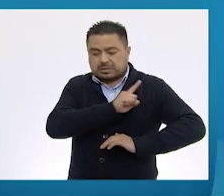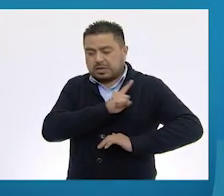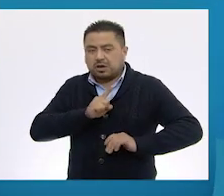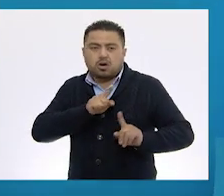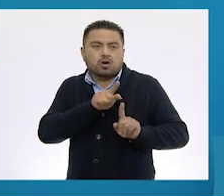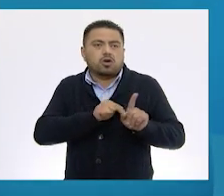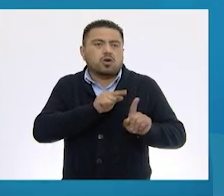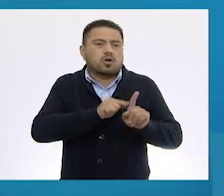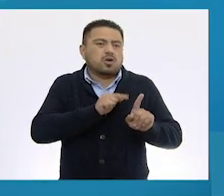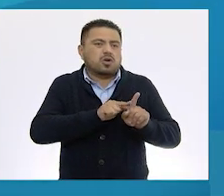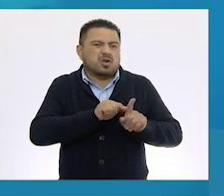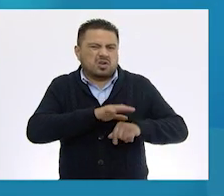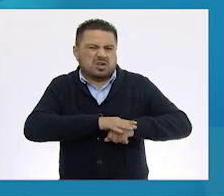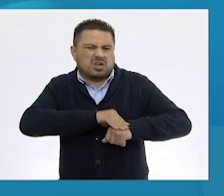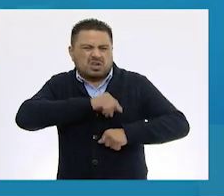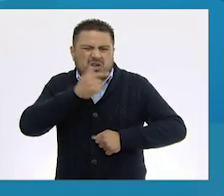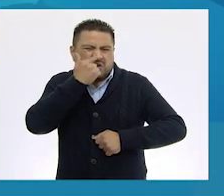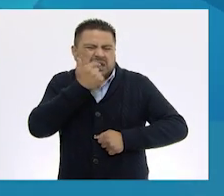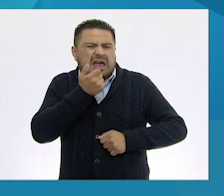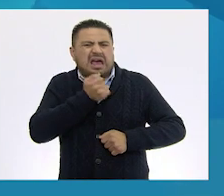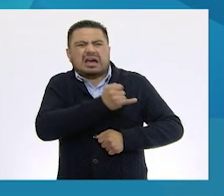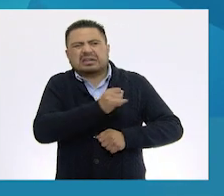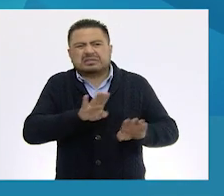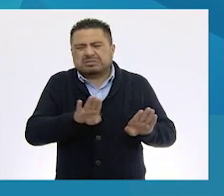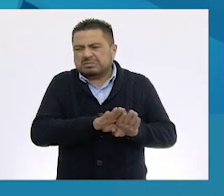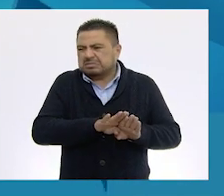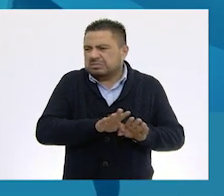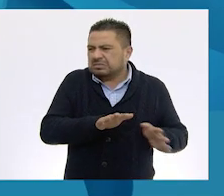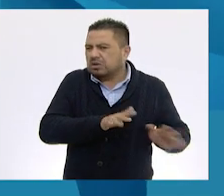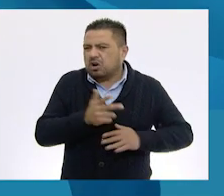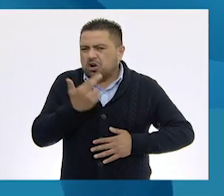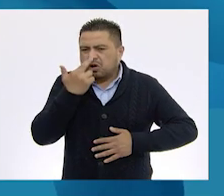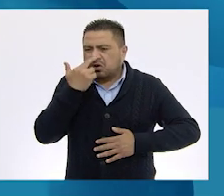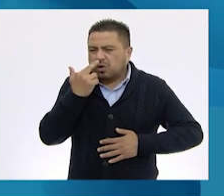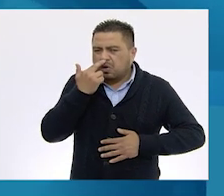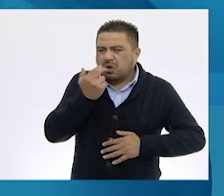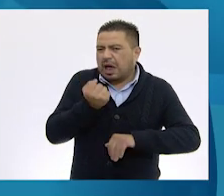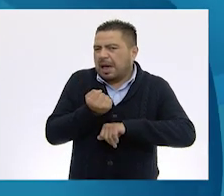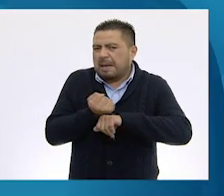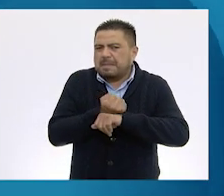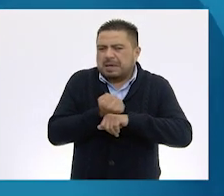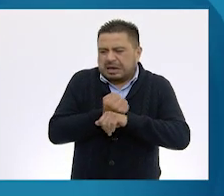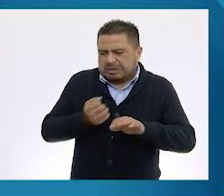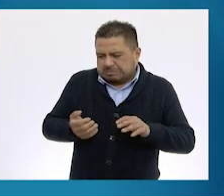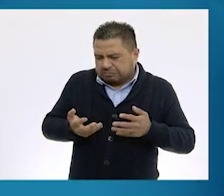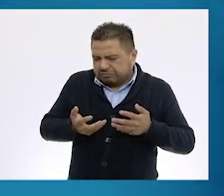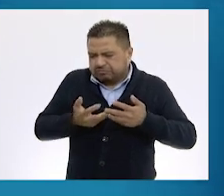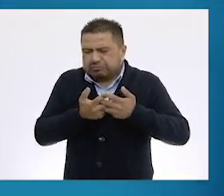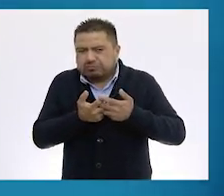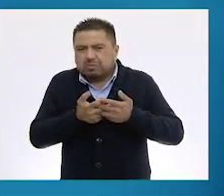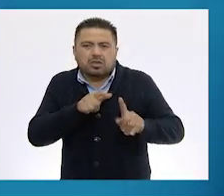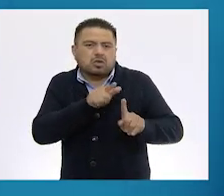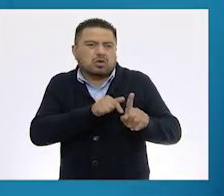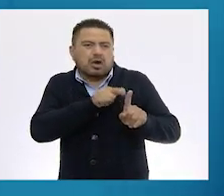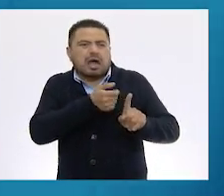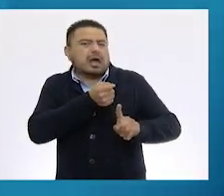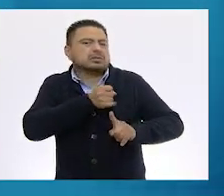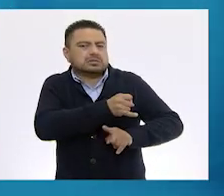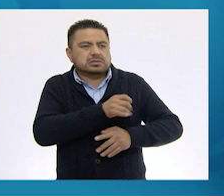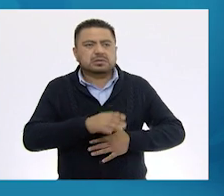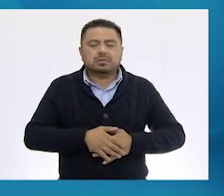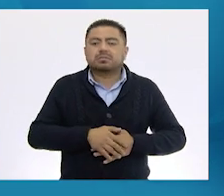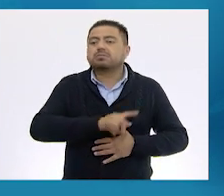color leonado, o sea, algo así entre rojo y amarillo como el color de los leones.